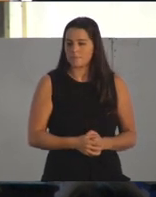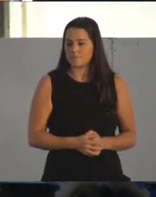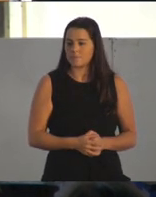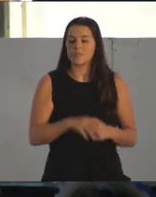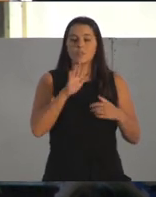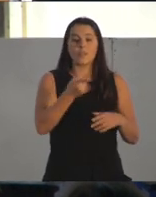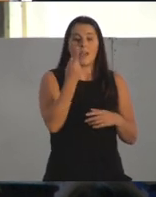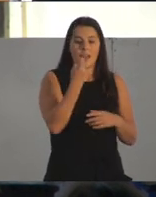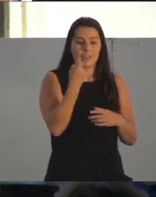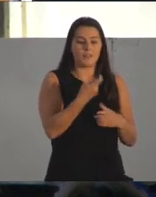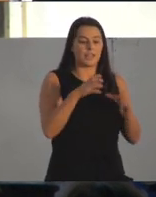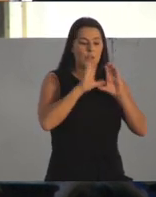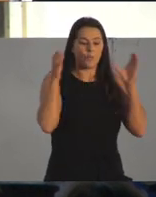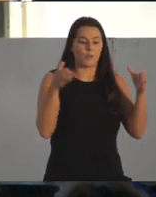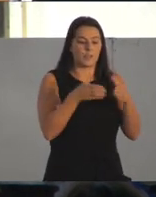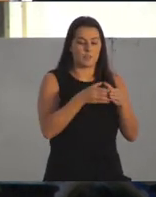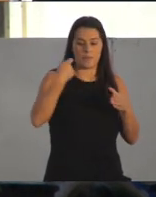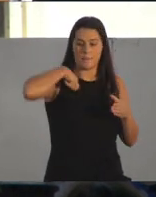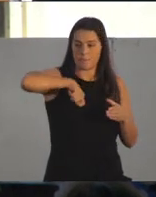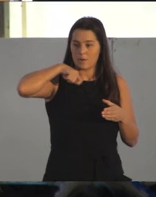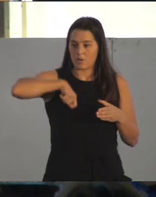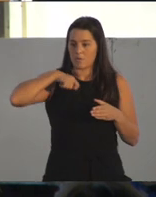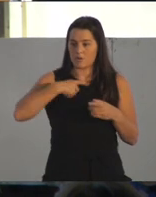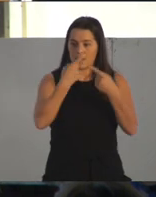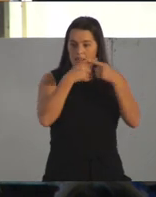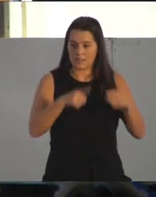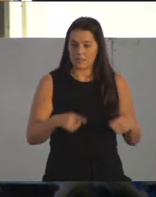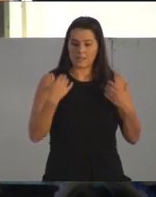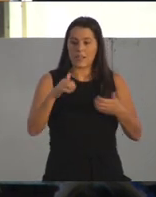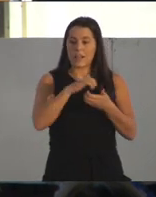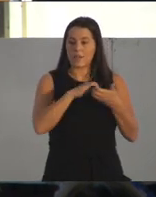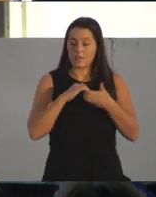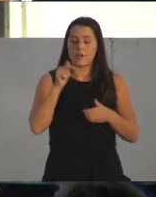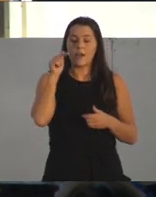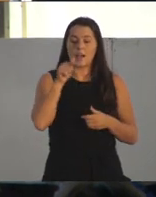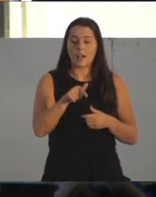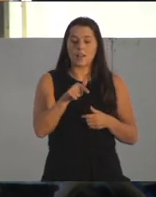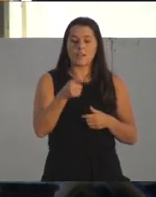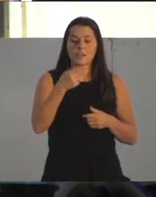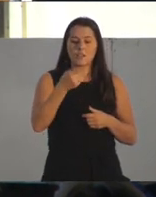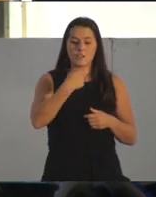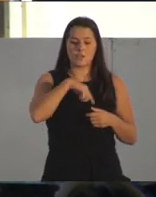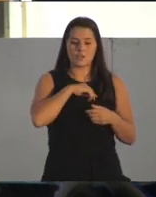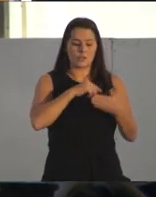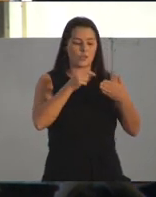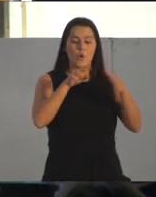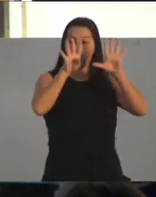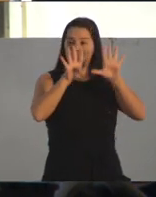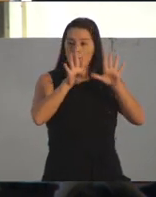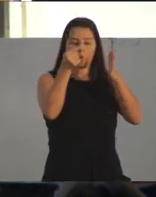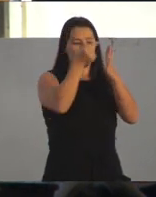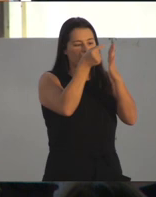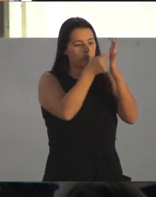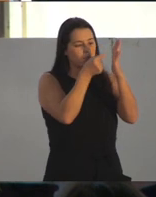os decía antes. Ya en la Confederación, al elaborar la guía, le identificamos 9 puntos que podían ser, que